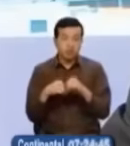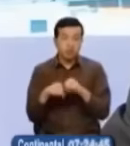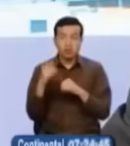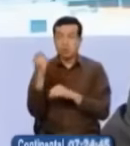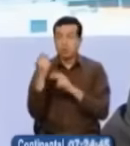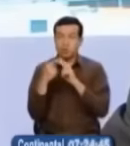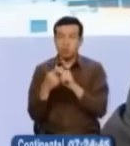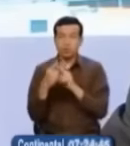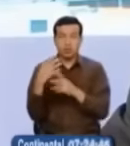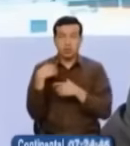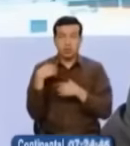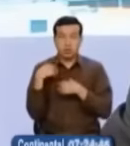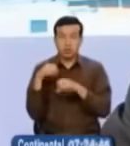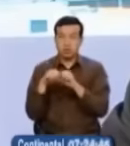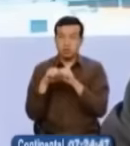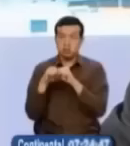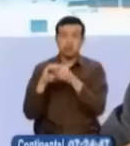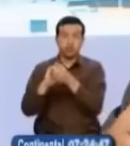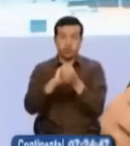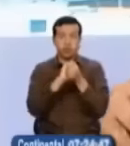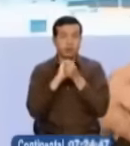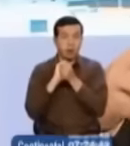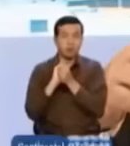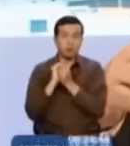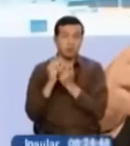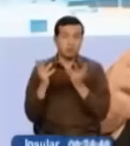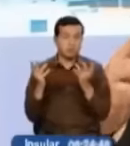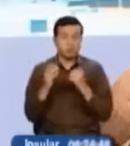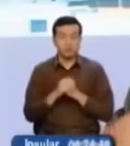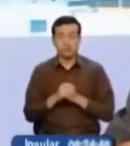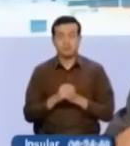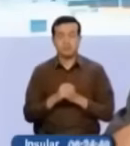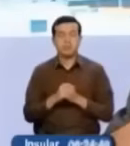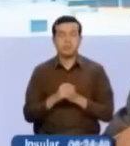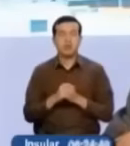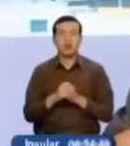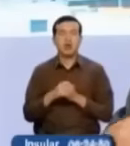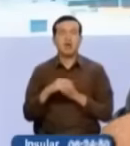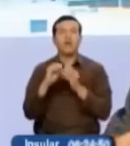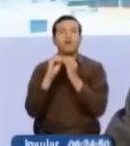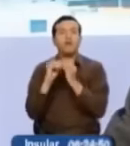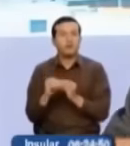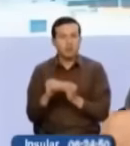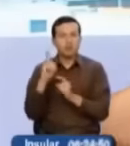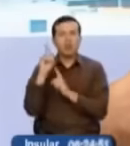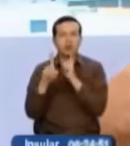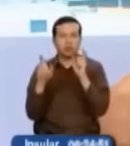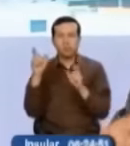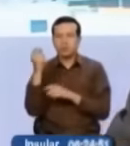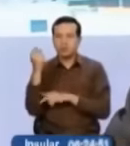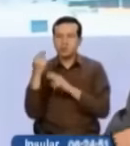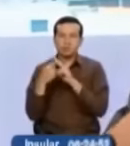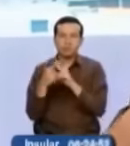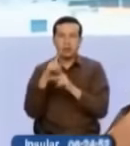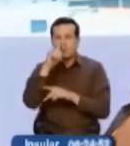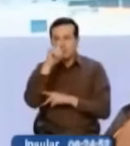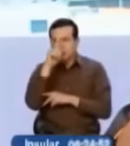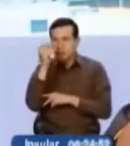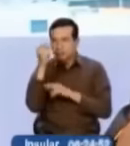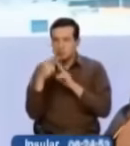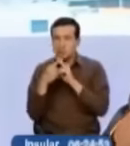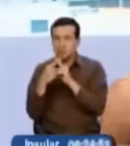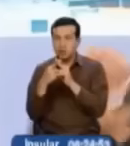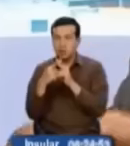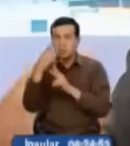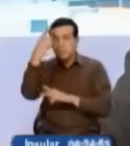crédito sobre garantías solidarias. La formación ortodoxa de los oficiales de crédito, del personal que da el